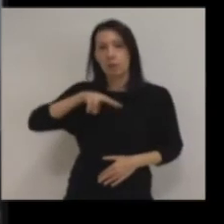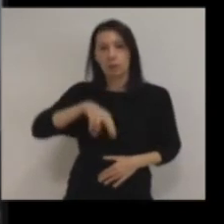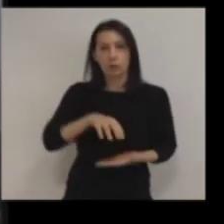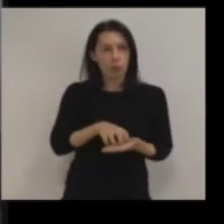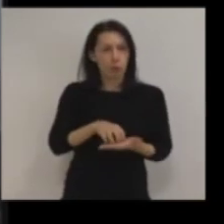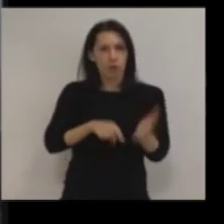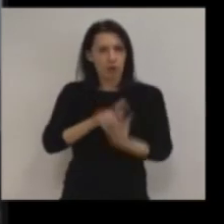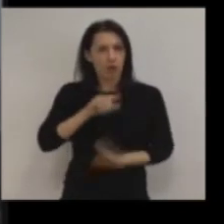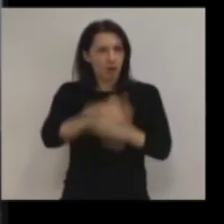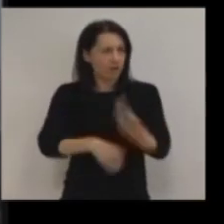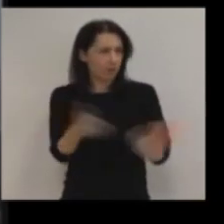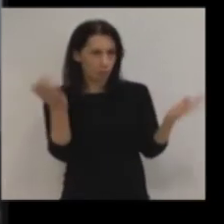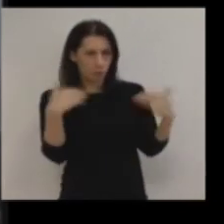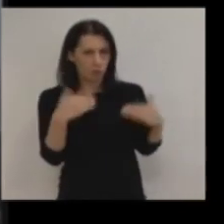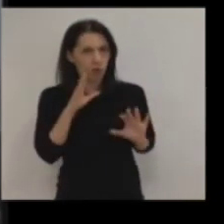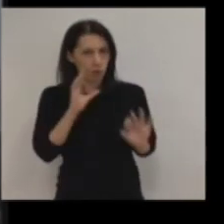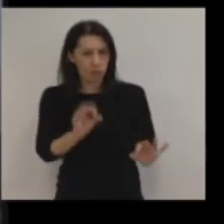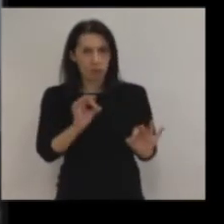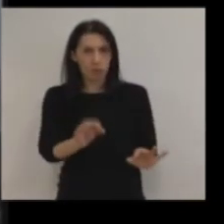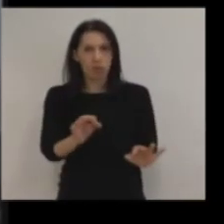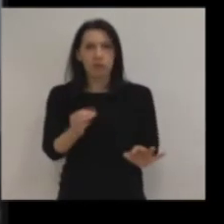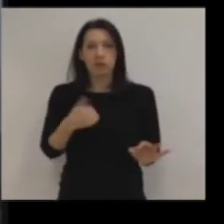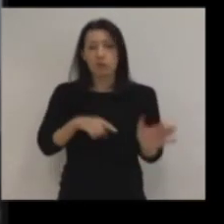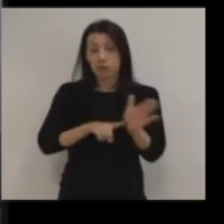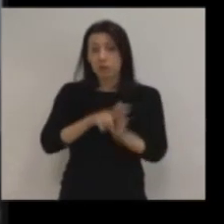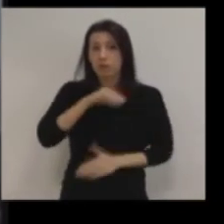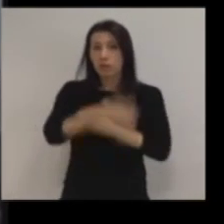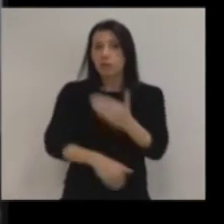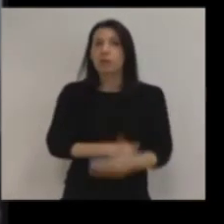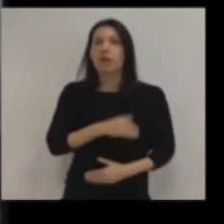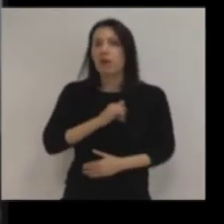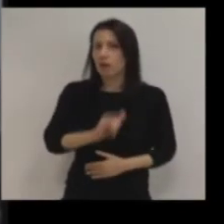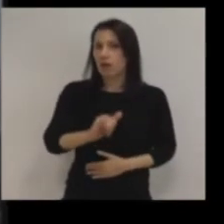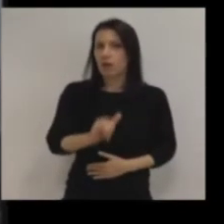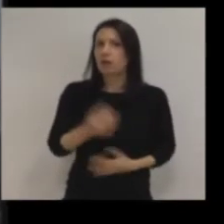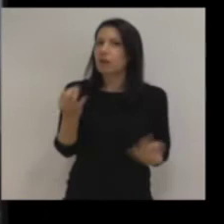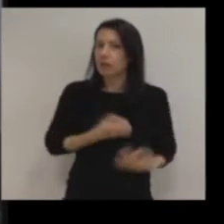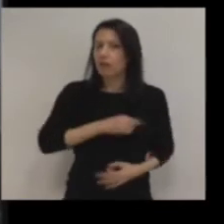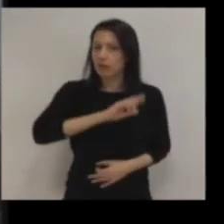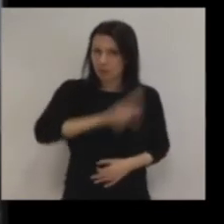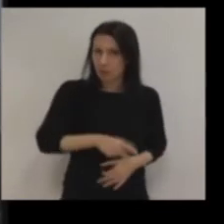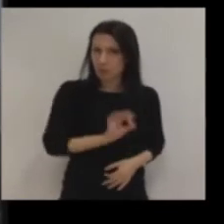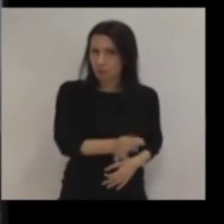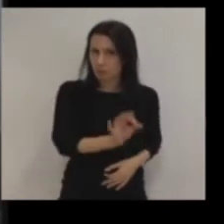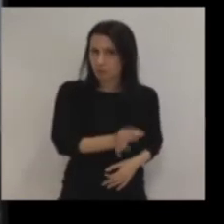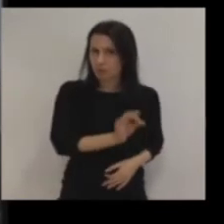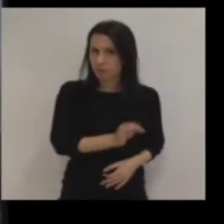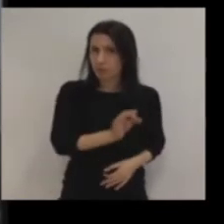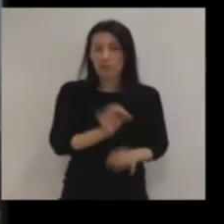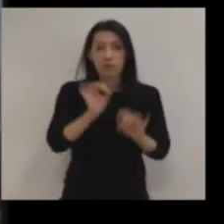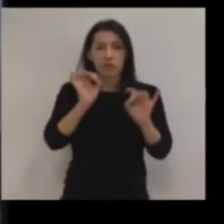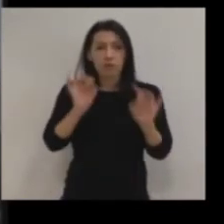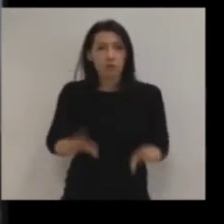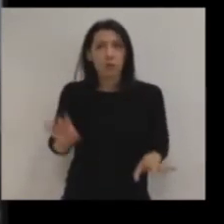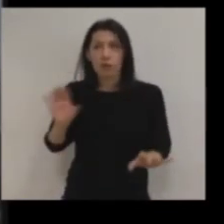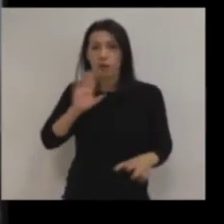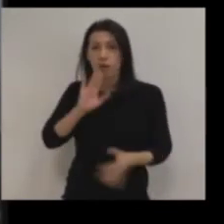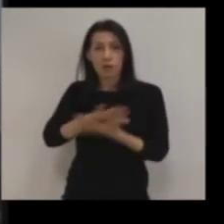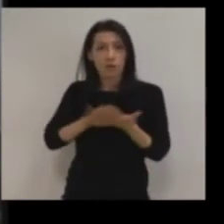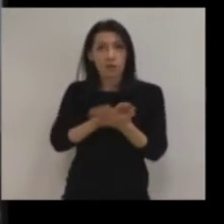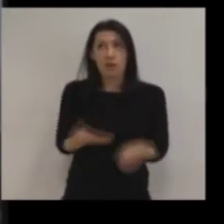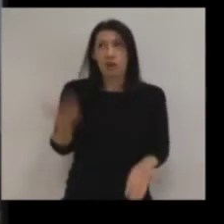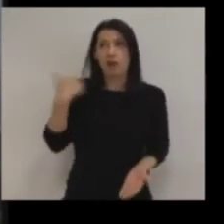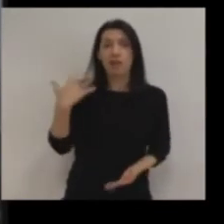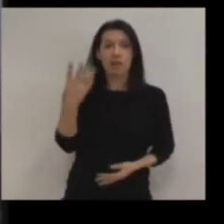ojo. No, evidentemente. Quiero decir, existe... los avances se producen y esos hay que reconocerlos, y es igual que lo que comentábamos antes. Hace